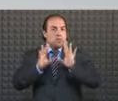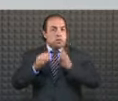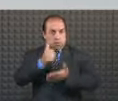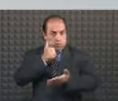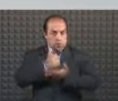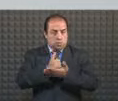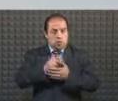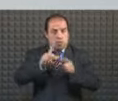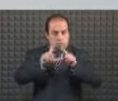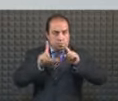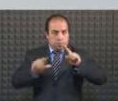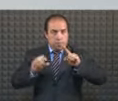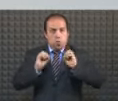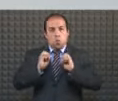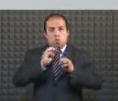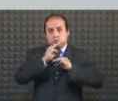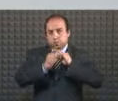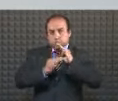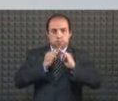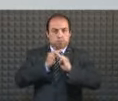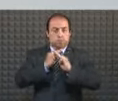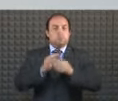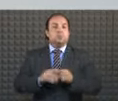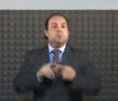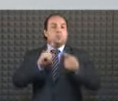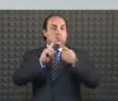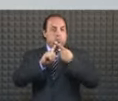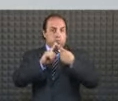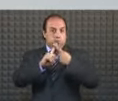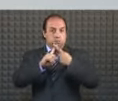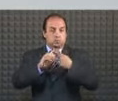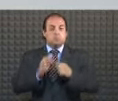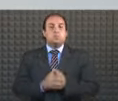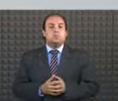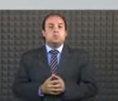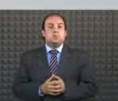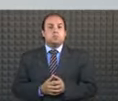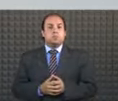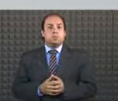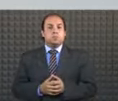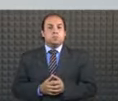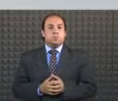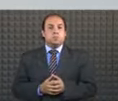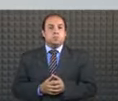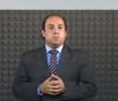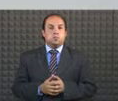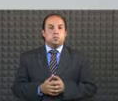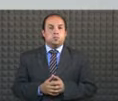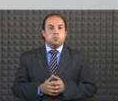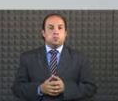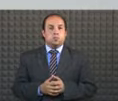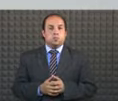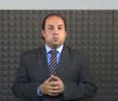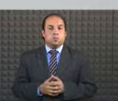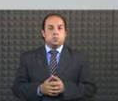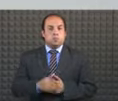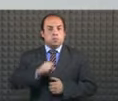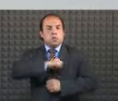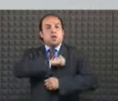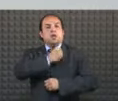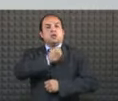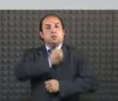la ciudad, en el país y en el mundo entero. Uno de ellos, el obvio, evidente, pues es la